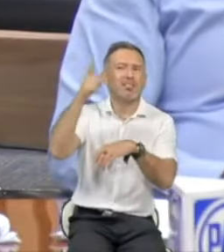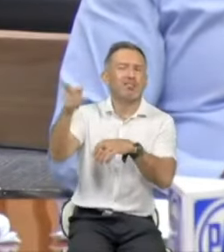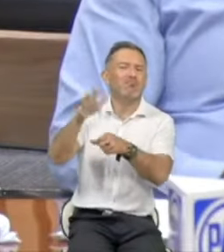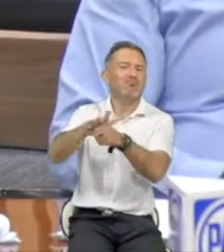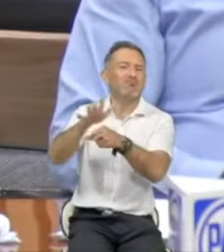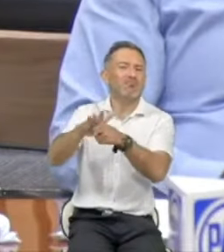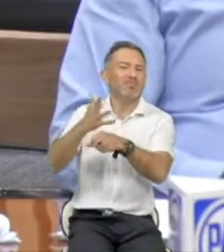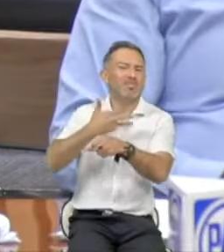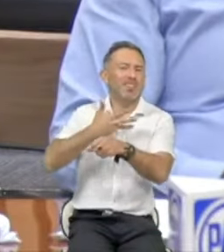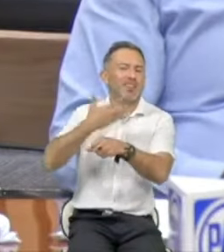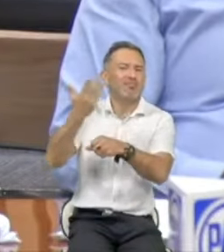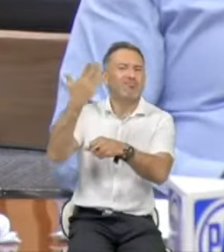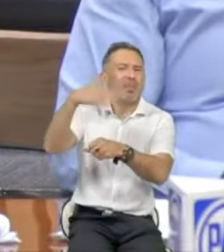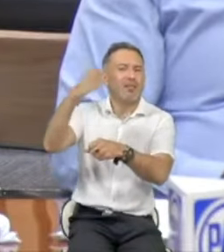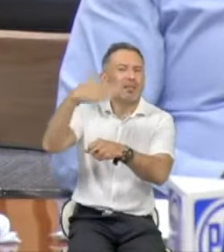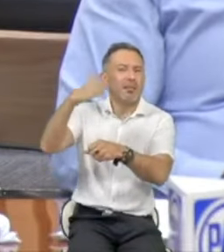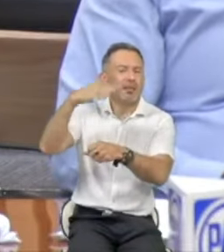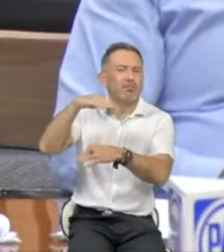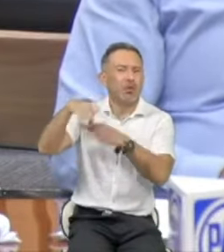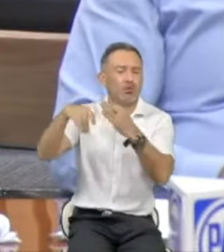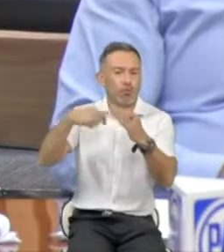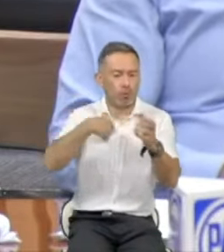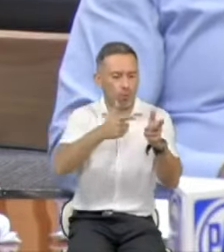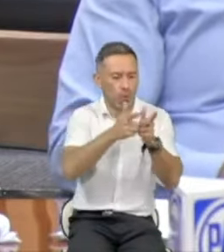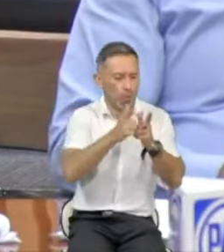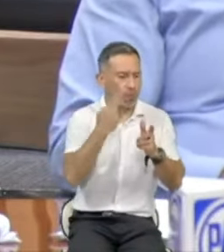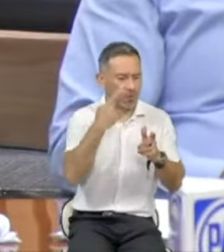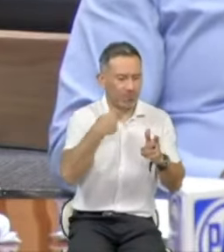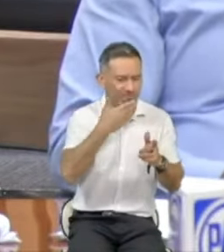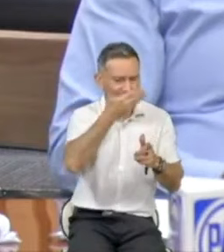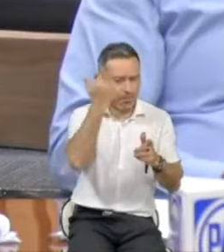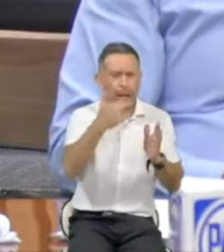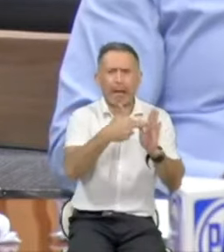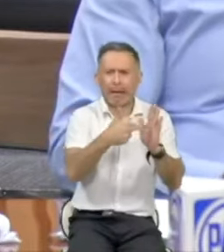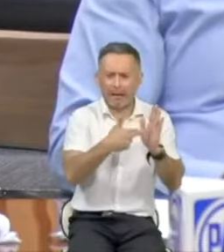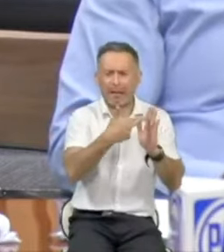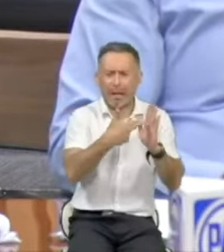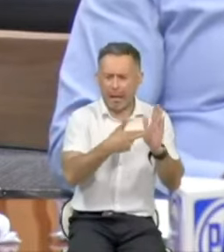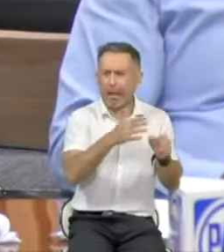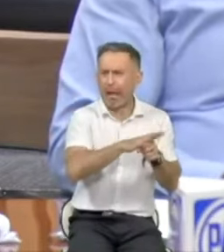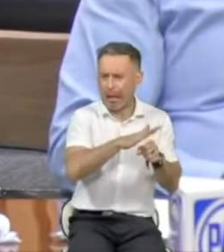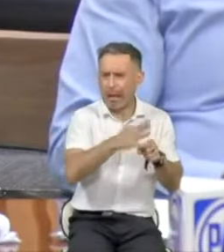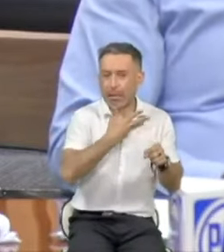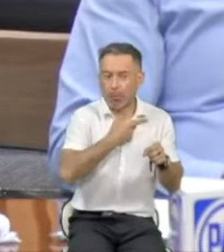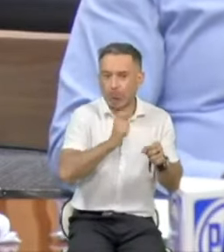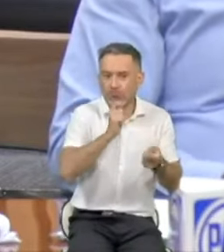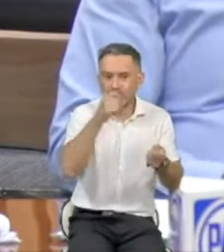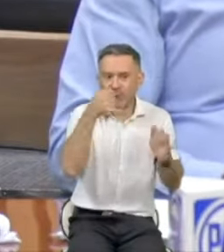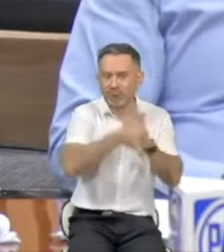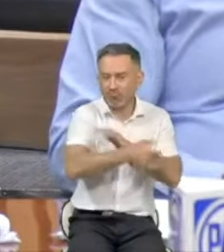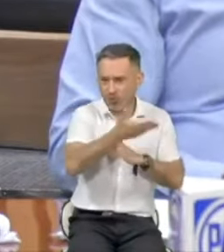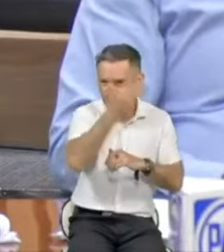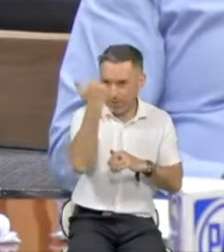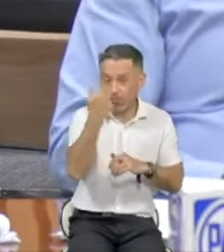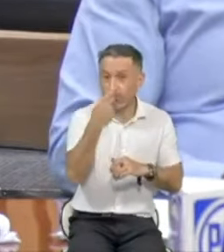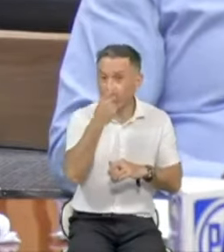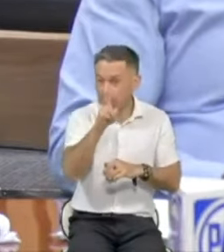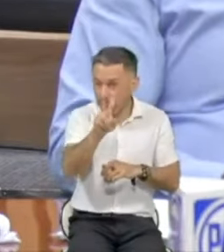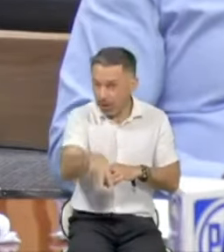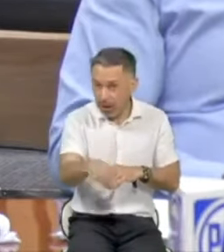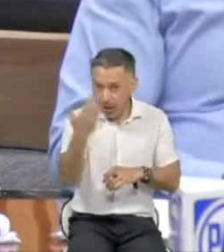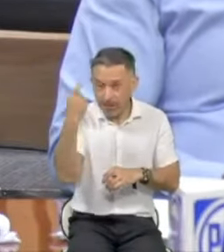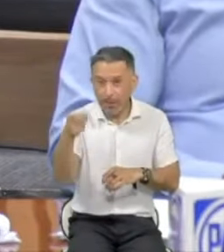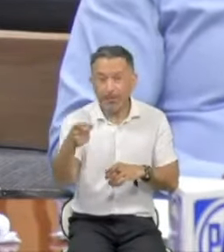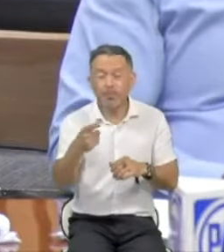los propios protocolos propios que tenemos pero les puedo decir que había compañeras y compañeros que fueron amenazados para que se